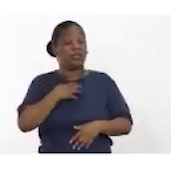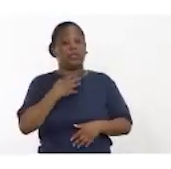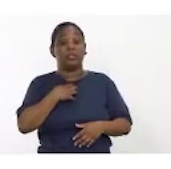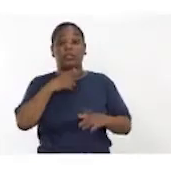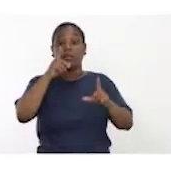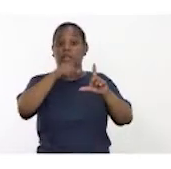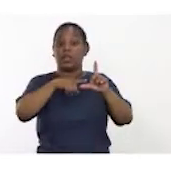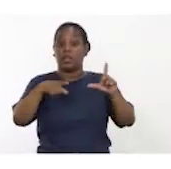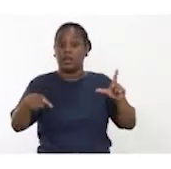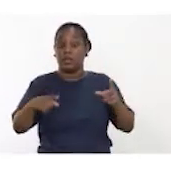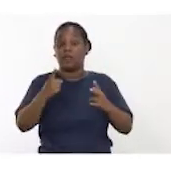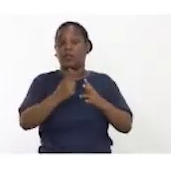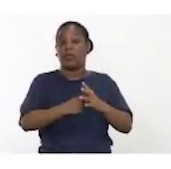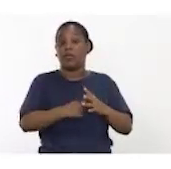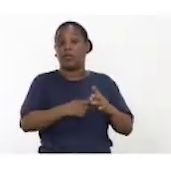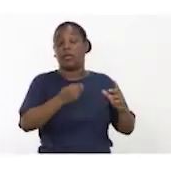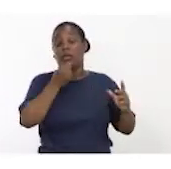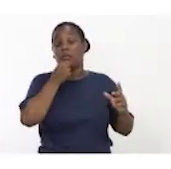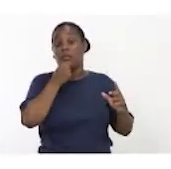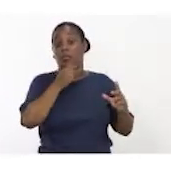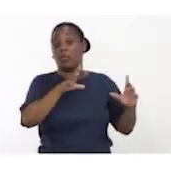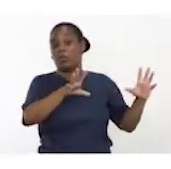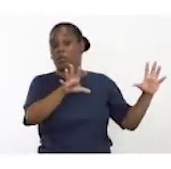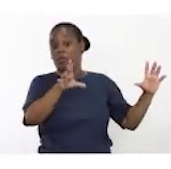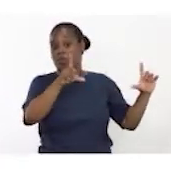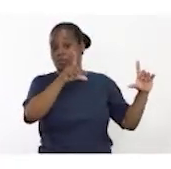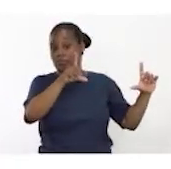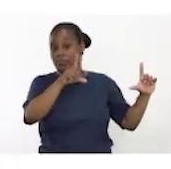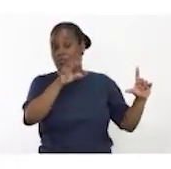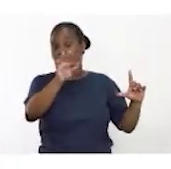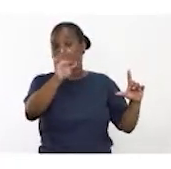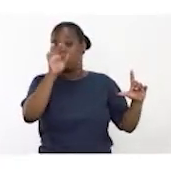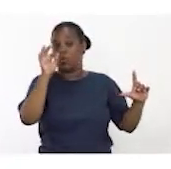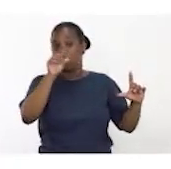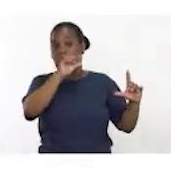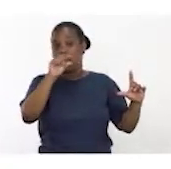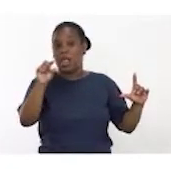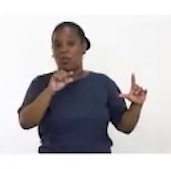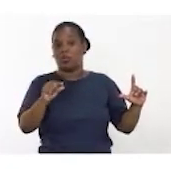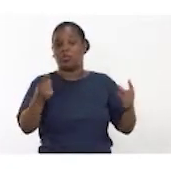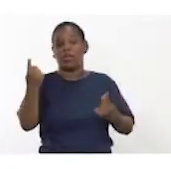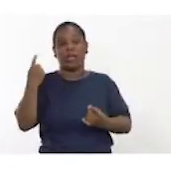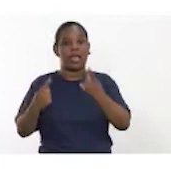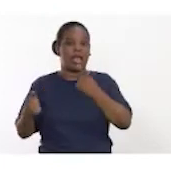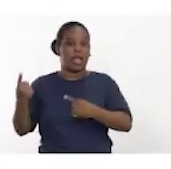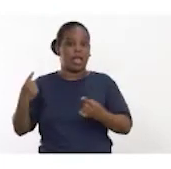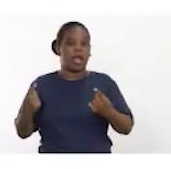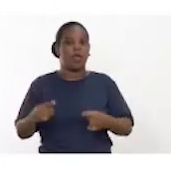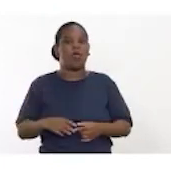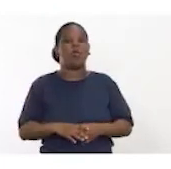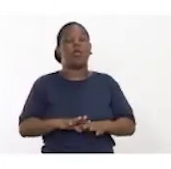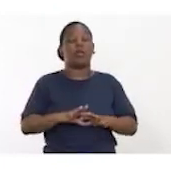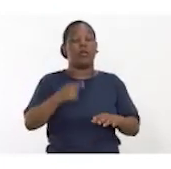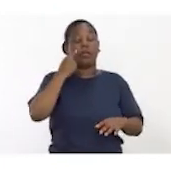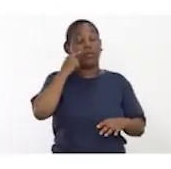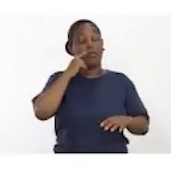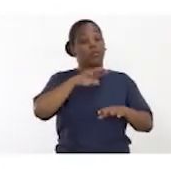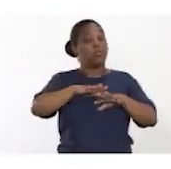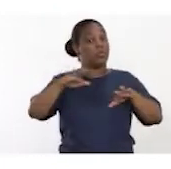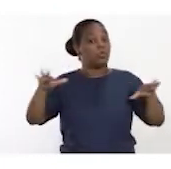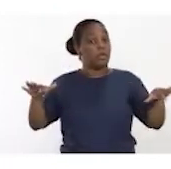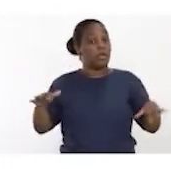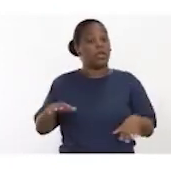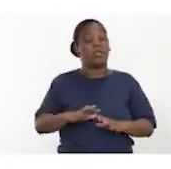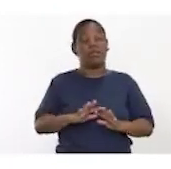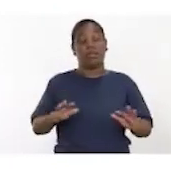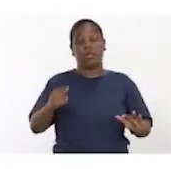clases anteriores, tienen la gráfica para que la puedan tomar las ecuaciones de cada una, que las habíamos visto